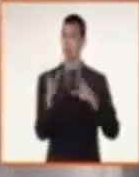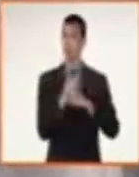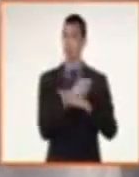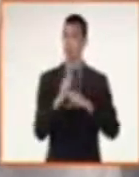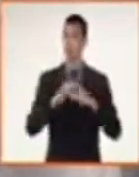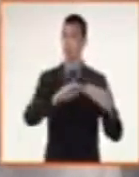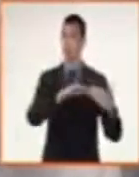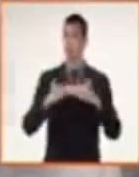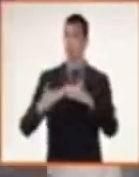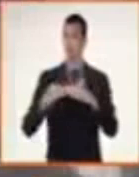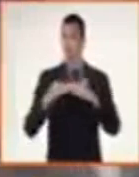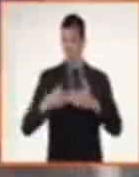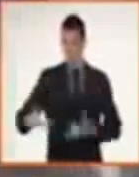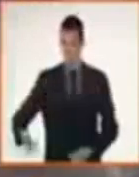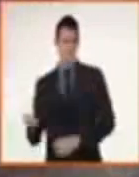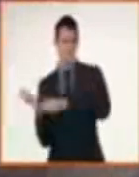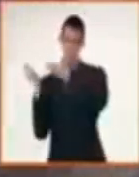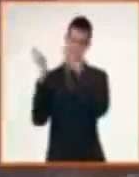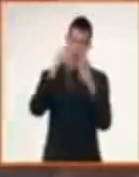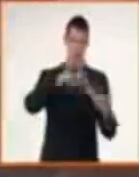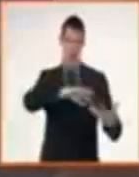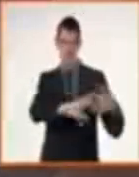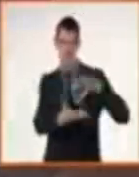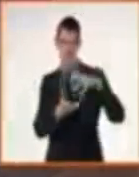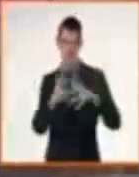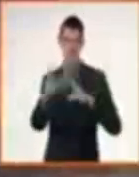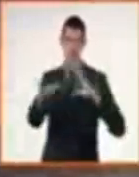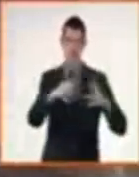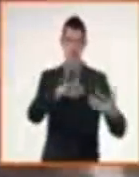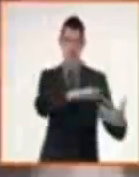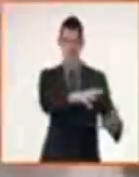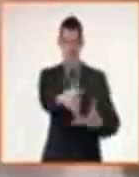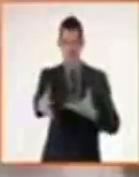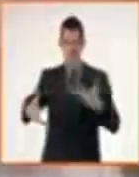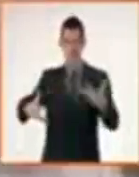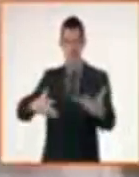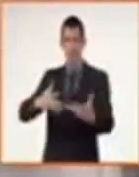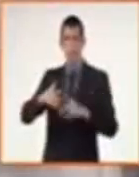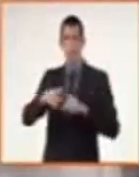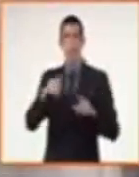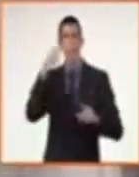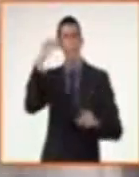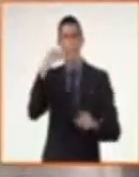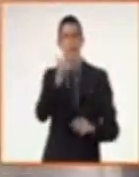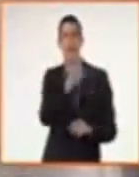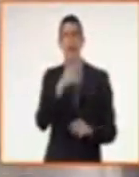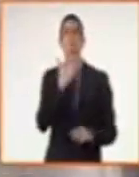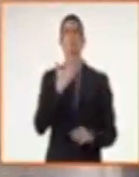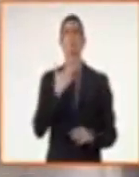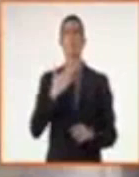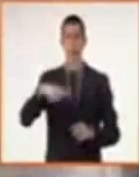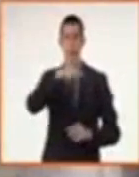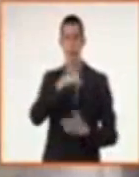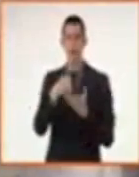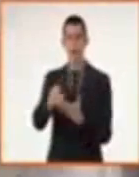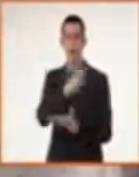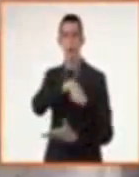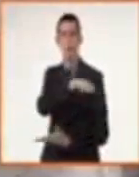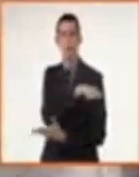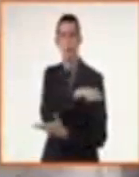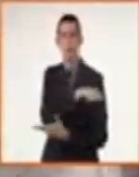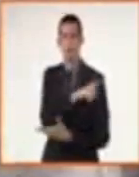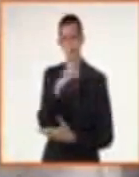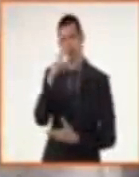quién tumba al otro, no realmente quién crea lo mejor para el pueblo. Cuba puede ser un ejemplo en el mundo, y lo es, de